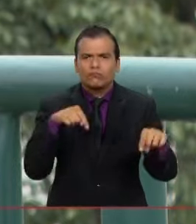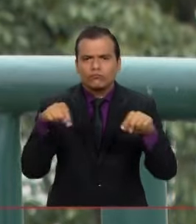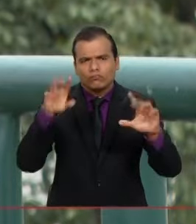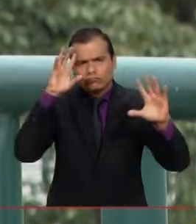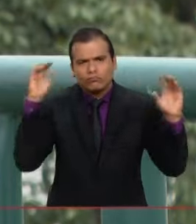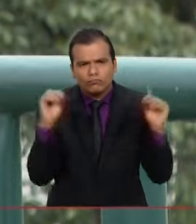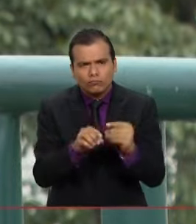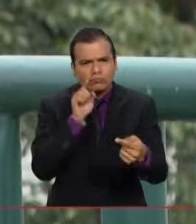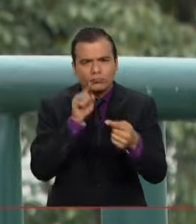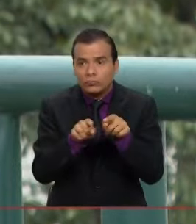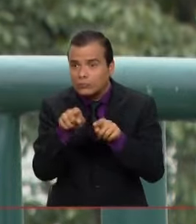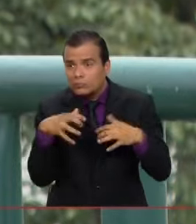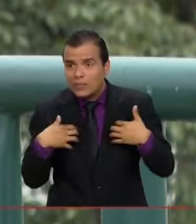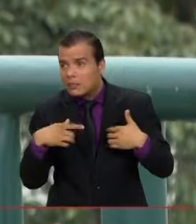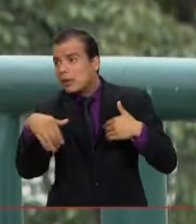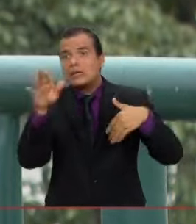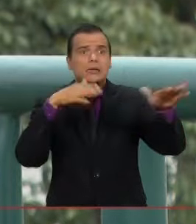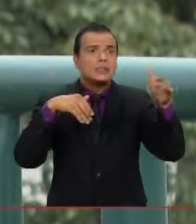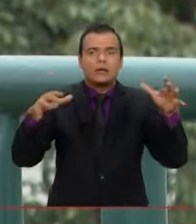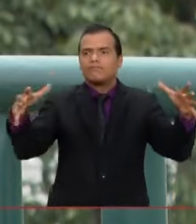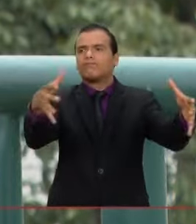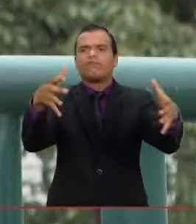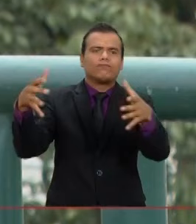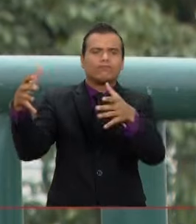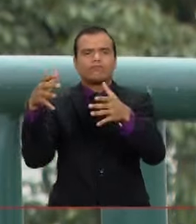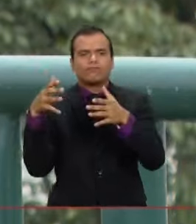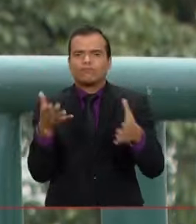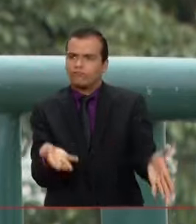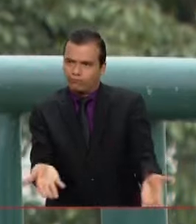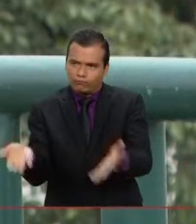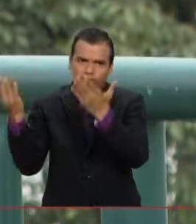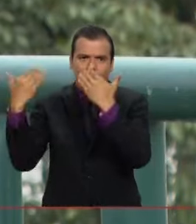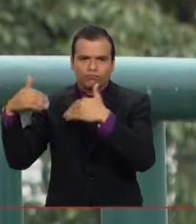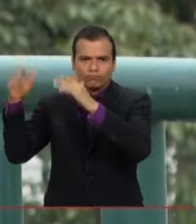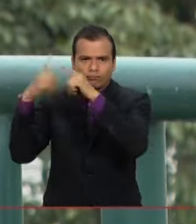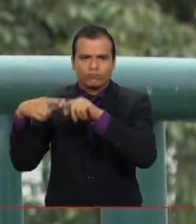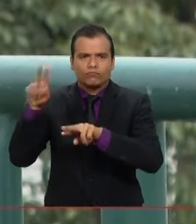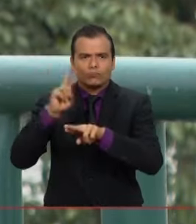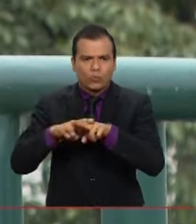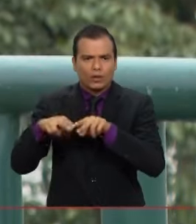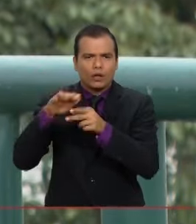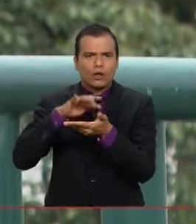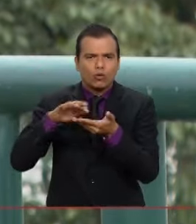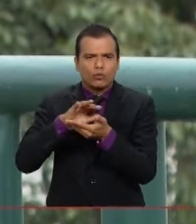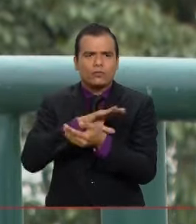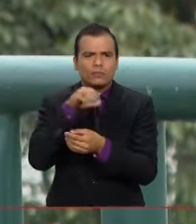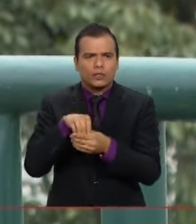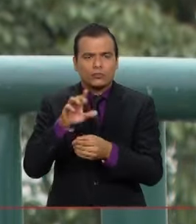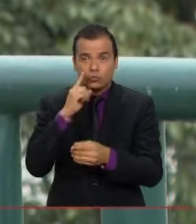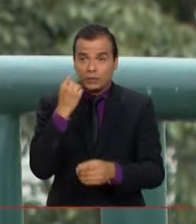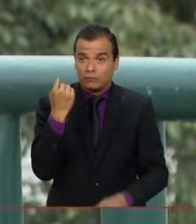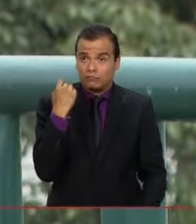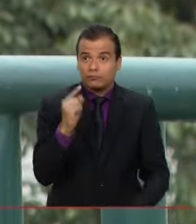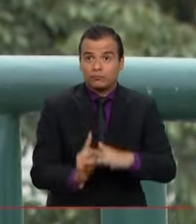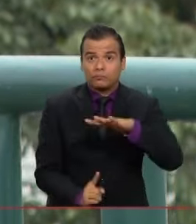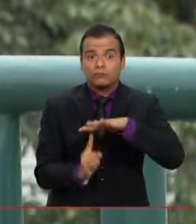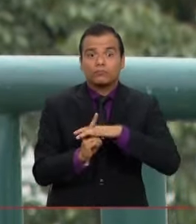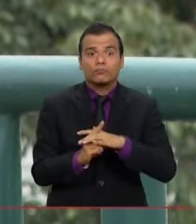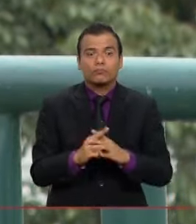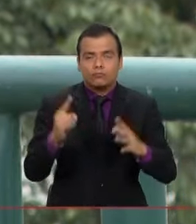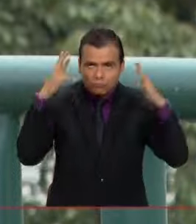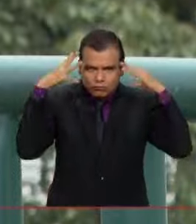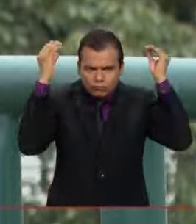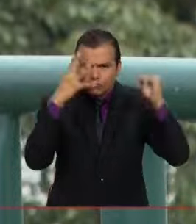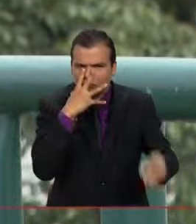este desplazamiento de fauna silvestre y poder retornar a estas especies a su hábitat natural. De los hechos más recientes, 4